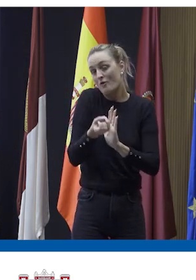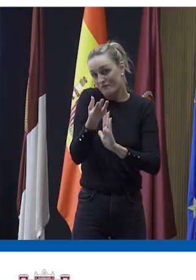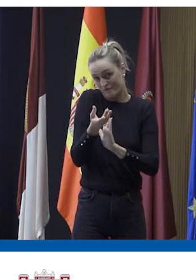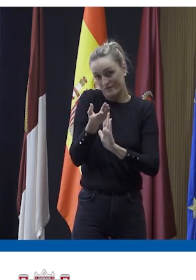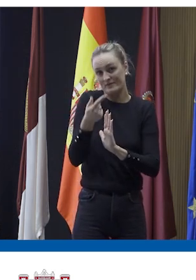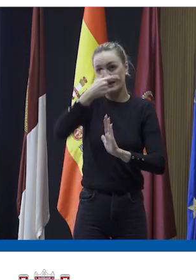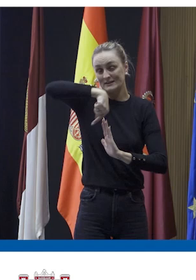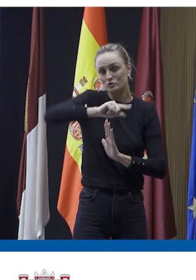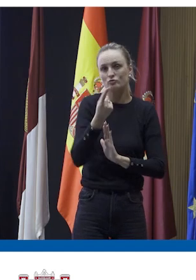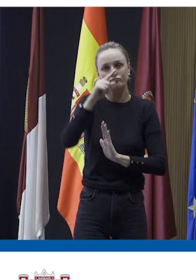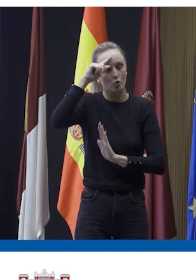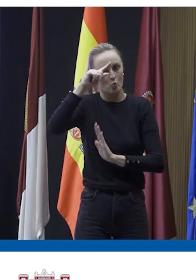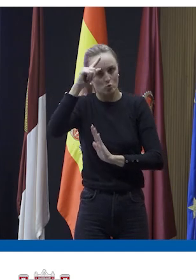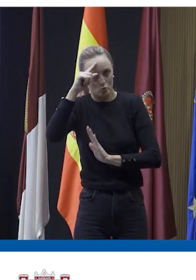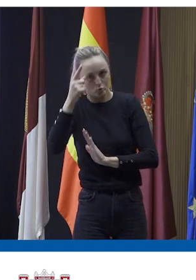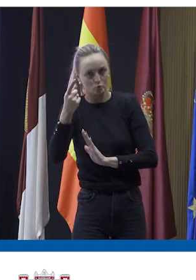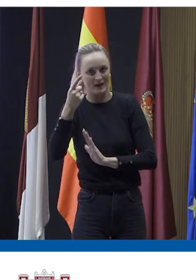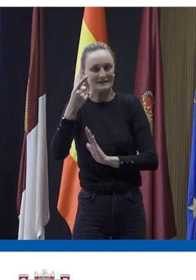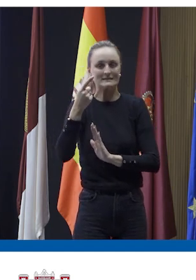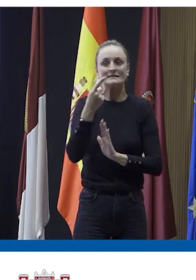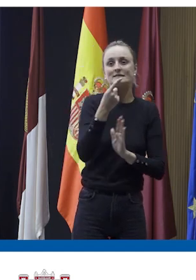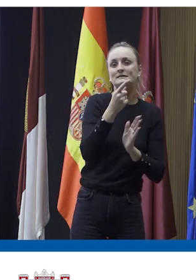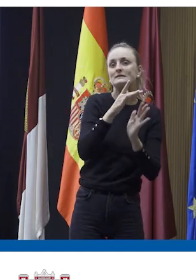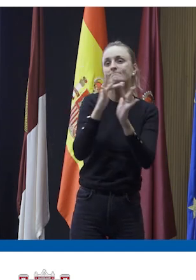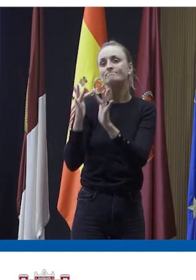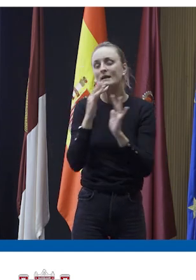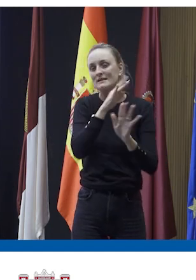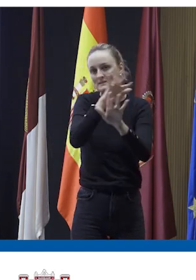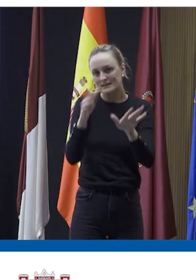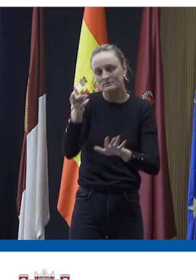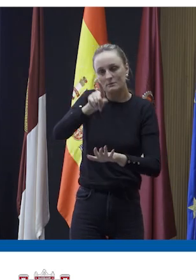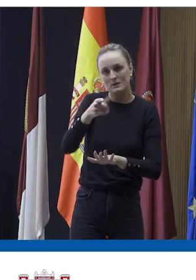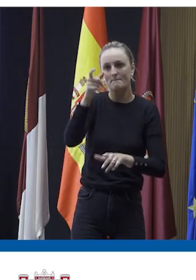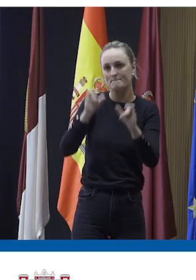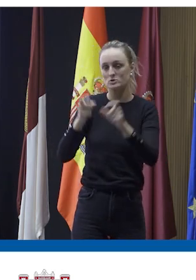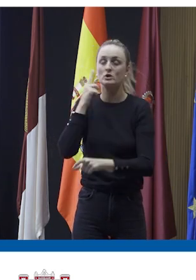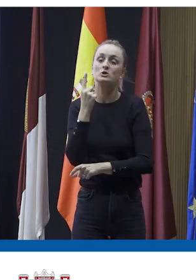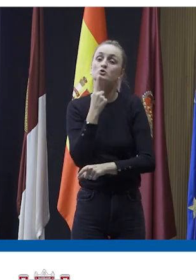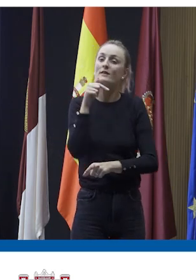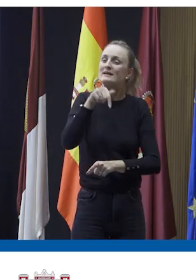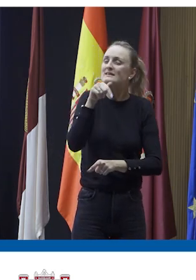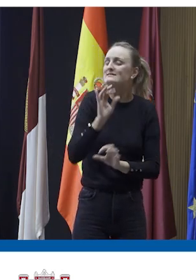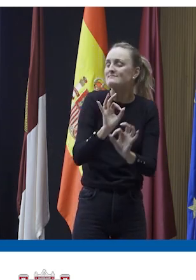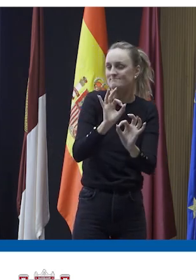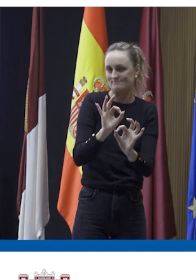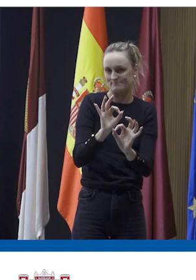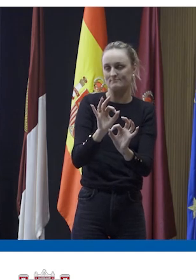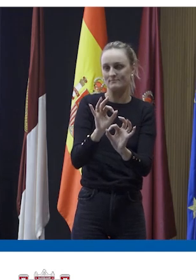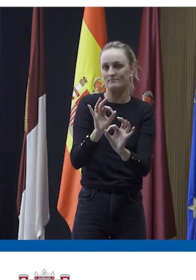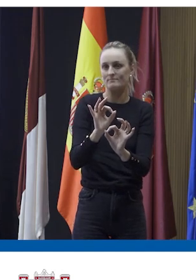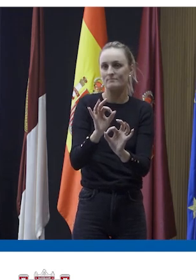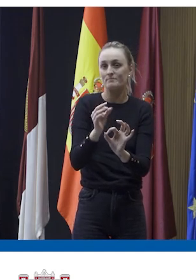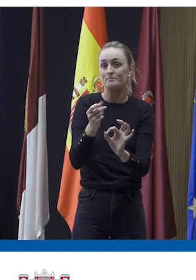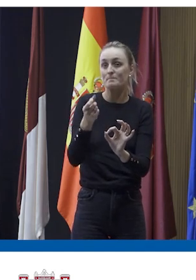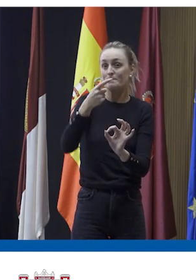estos conocimientos y esta cultura lleguen también a las personas sordas y de esta manera, como decimos, pues todas